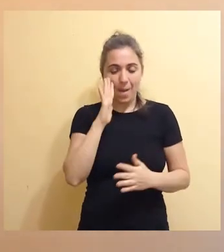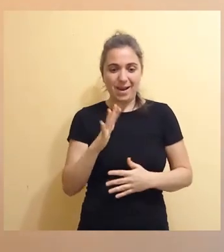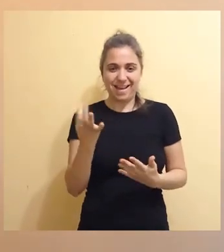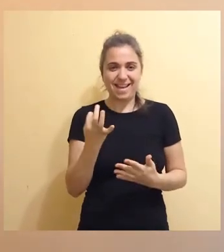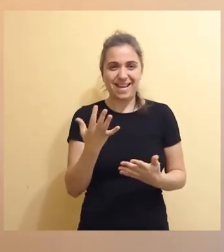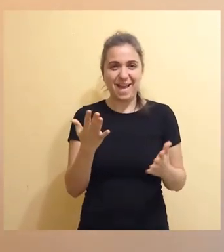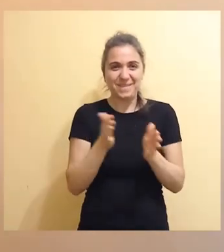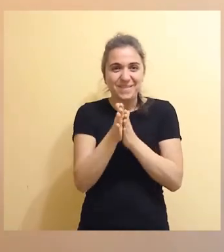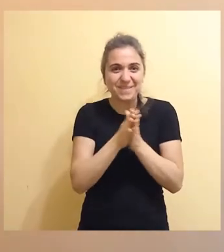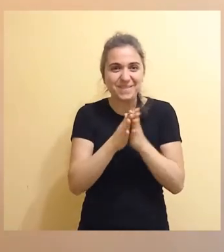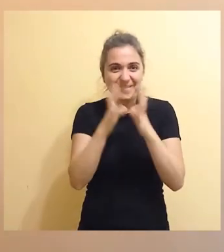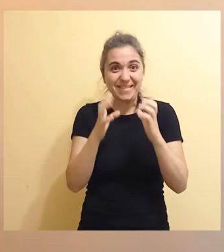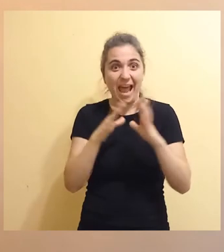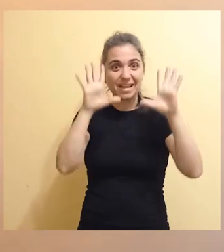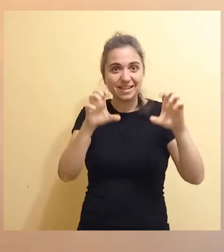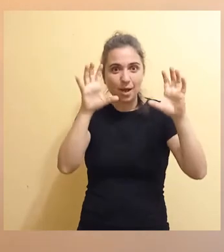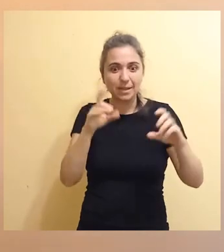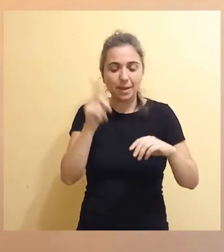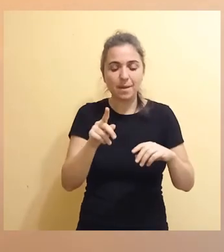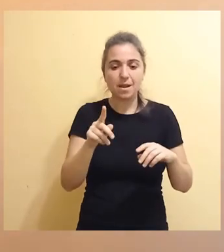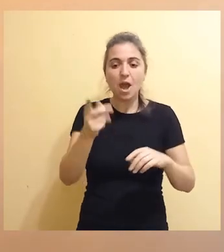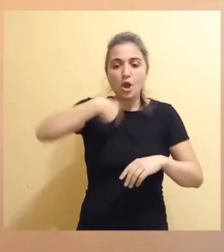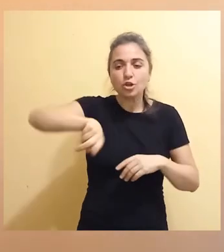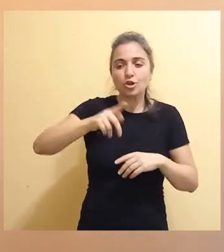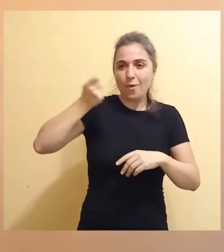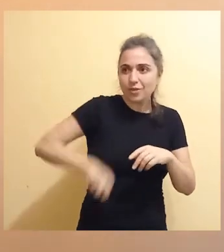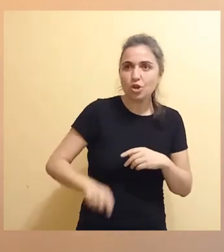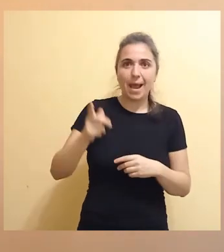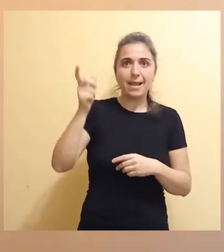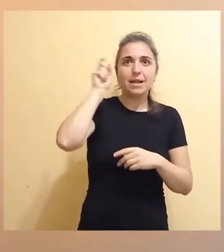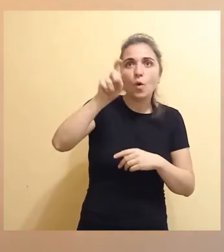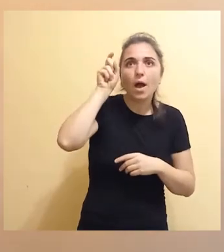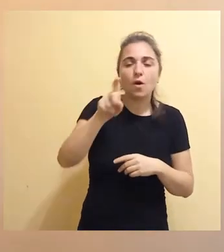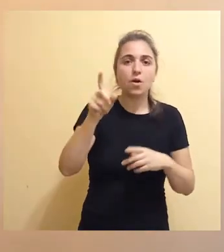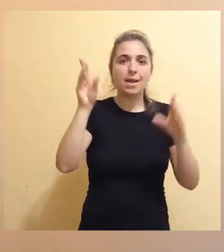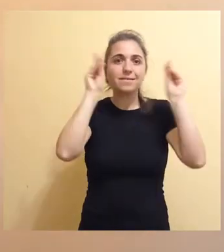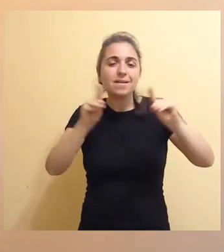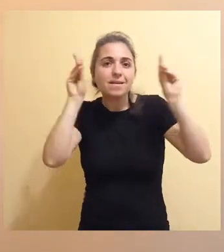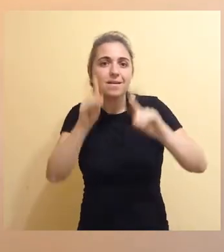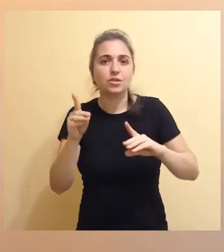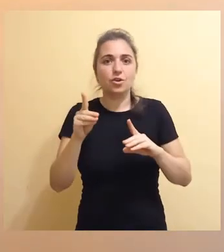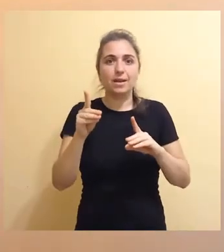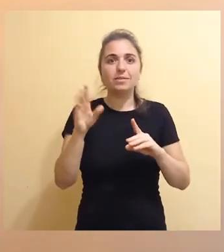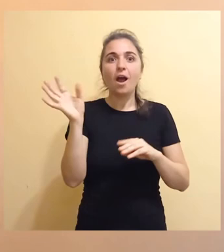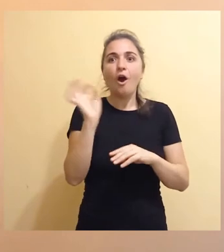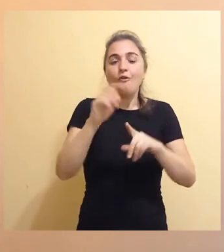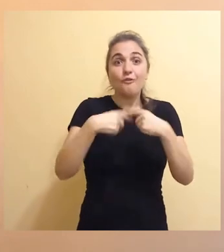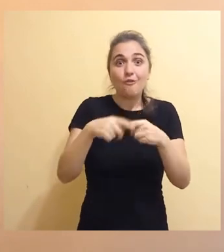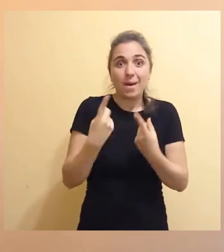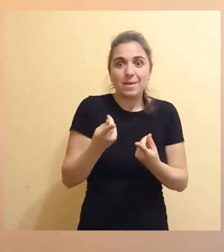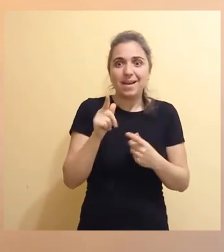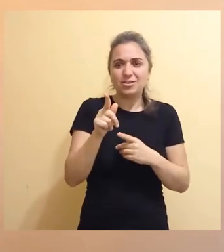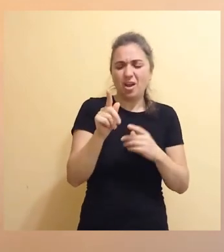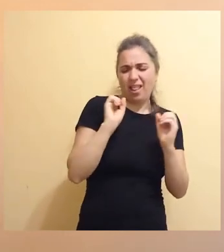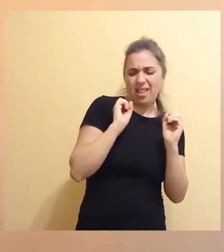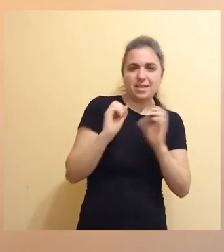nos parezcan como inquietantes e ilusionantes, porque muchas veces como educadoras, profesorado, familias, lo que hacemos es rechazar y eso no